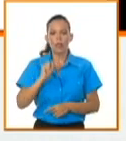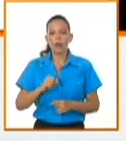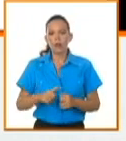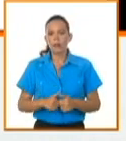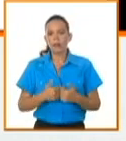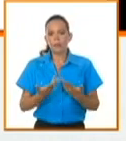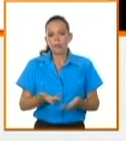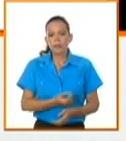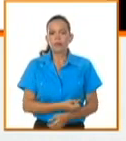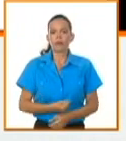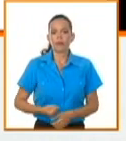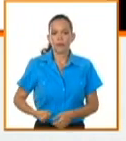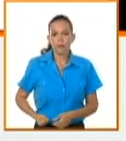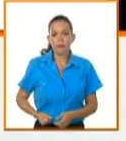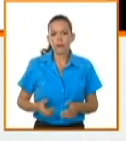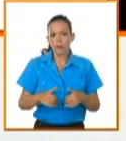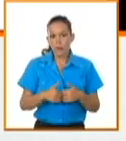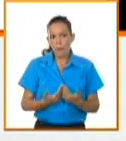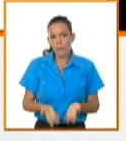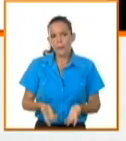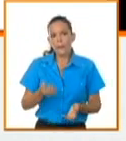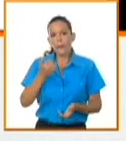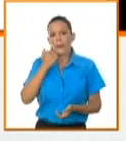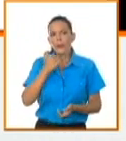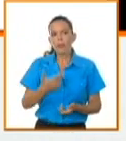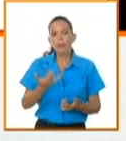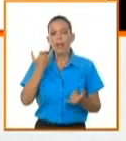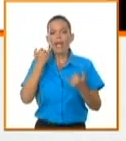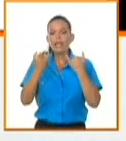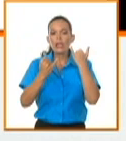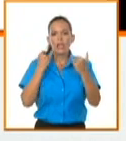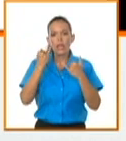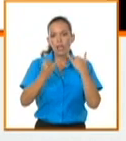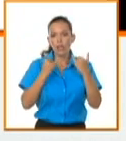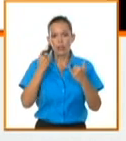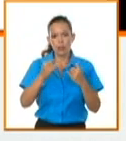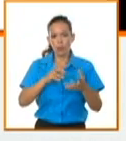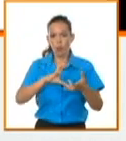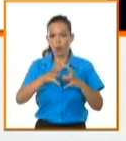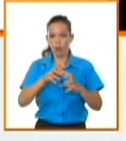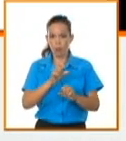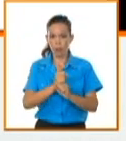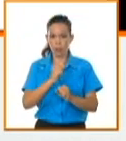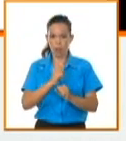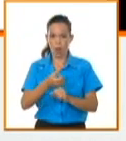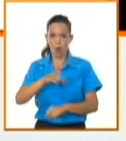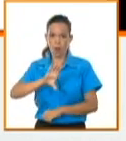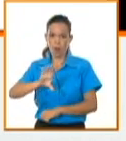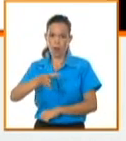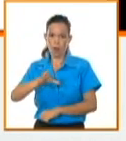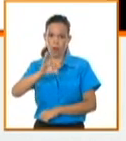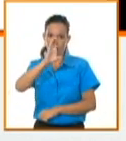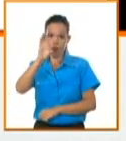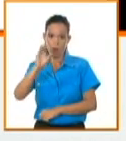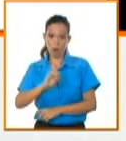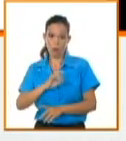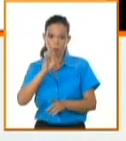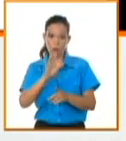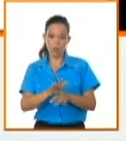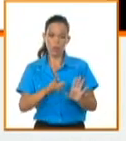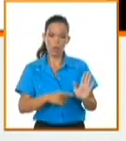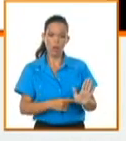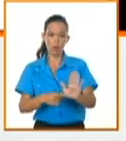del esfuerzo y yo es más que el esfuerzo el interés del sistema bancario en poner a la disposición los canales y usar